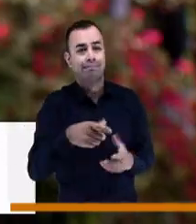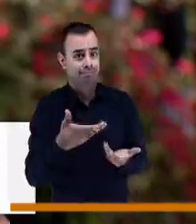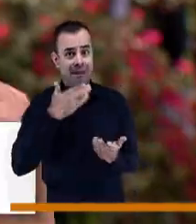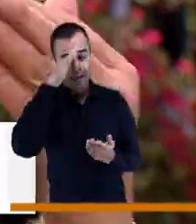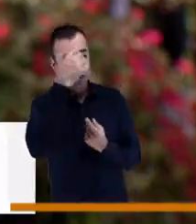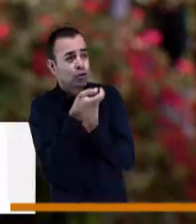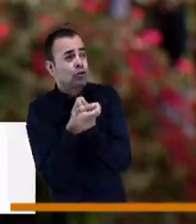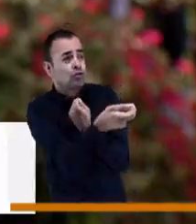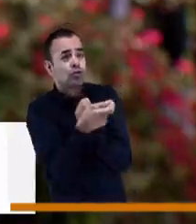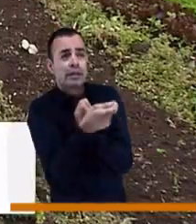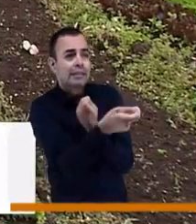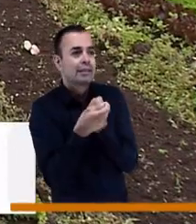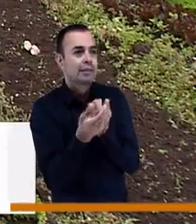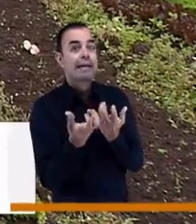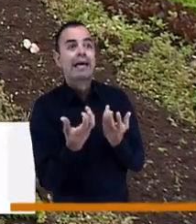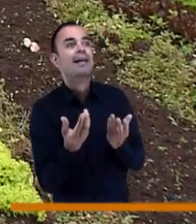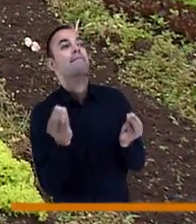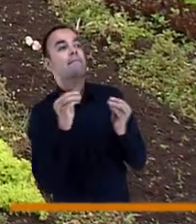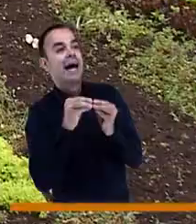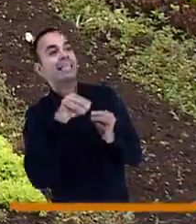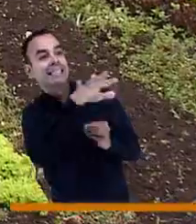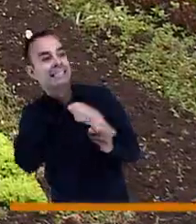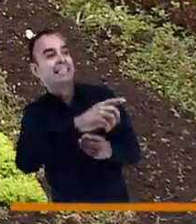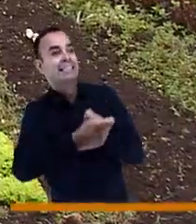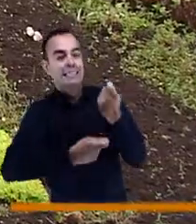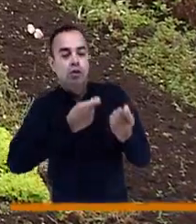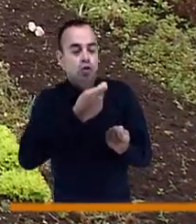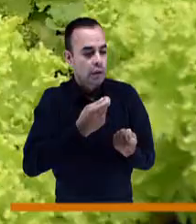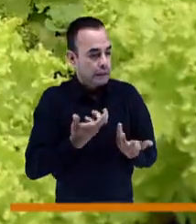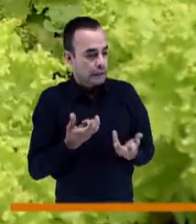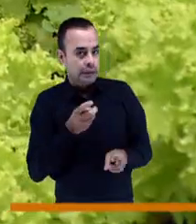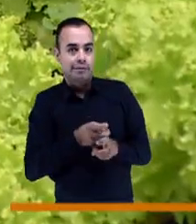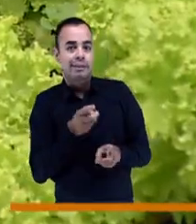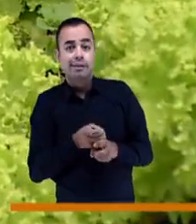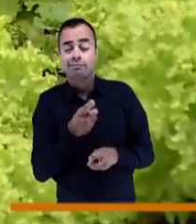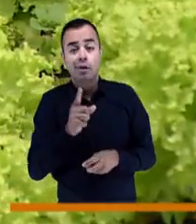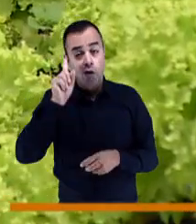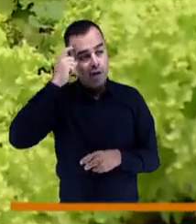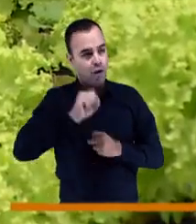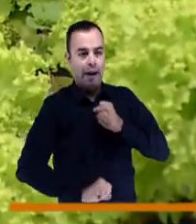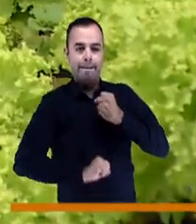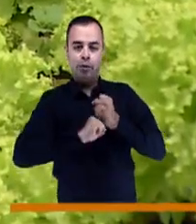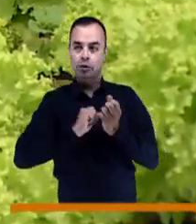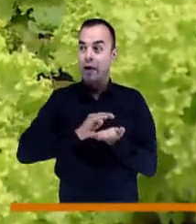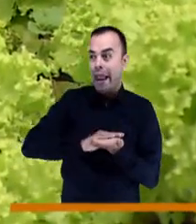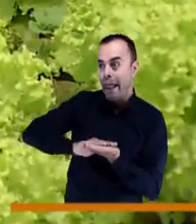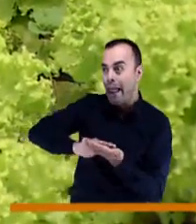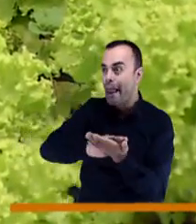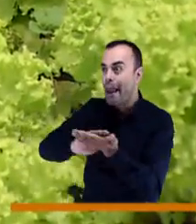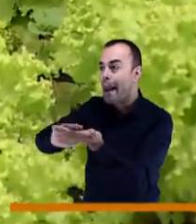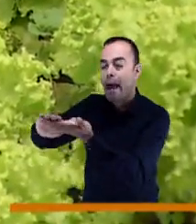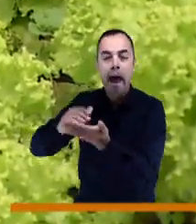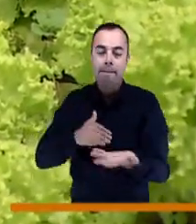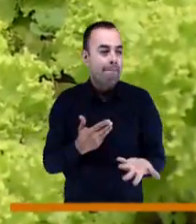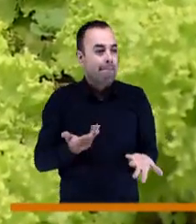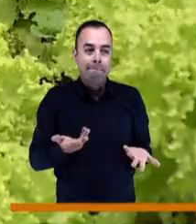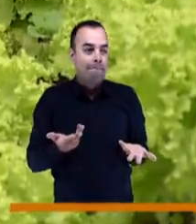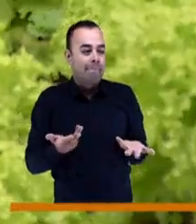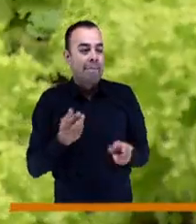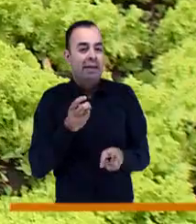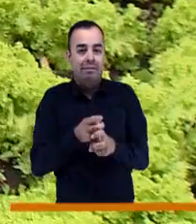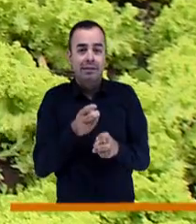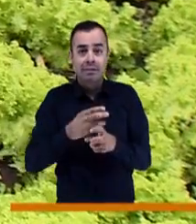llegar más lejos con estos productos porque realmente hemos vivido como en un abandono en un abandono